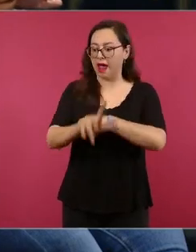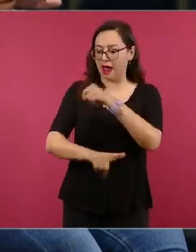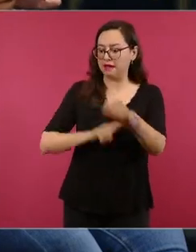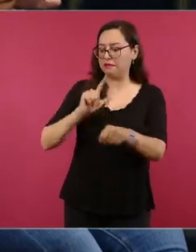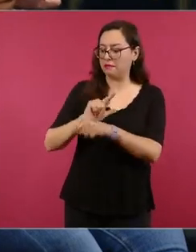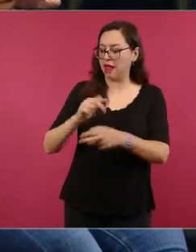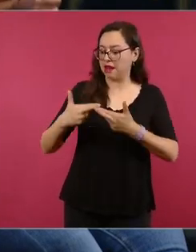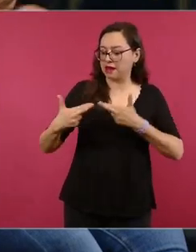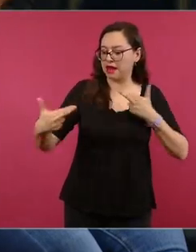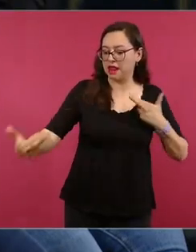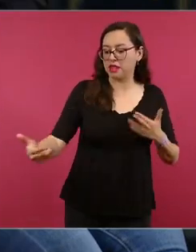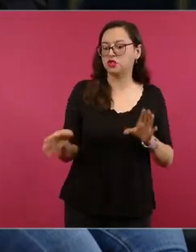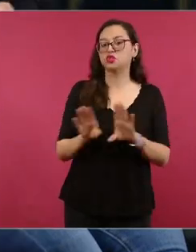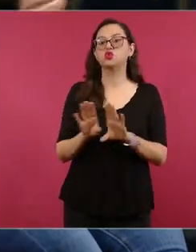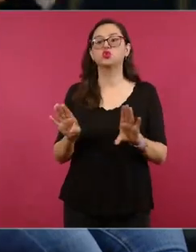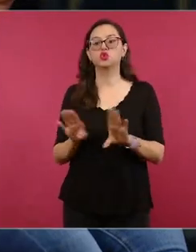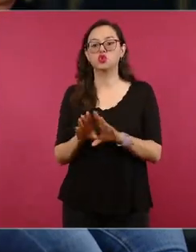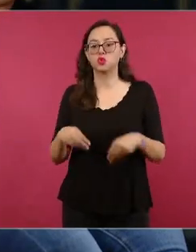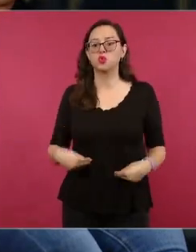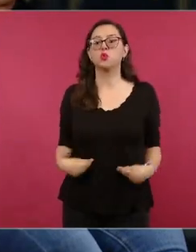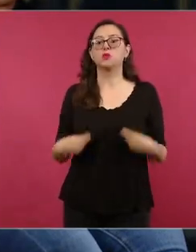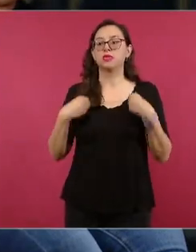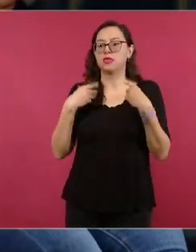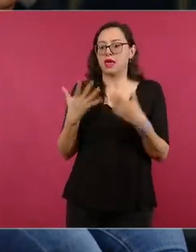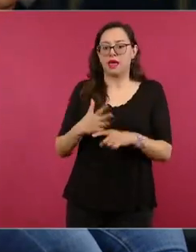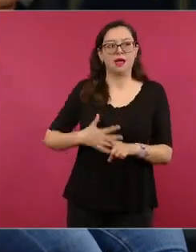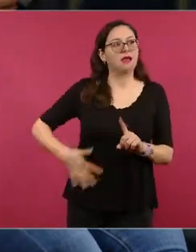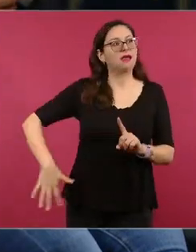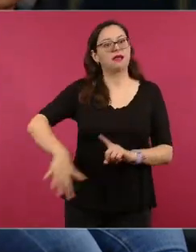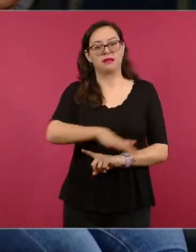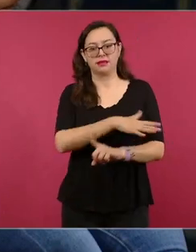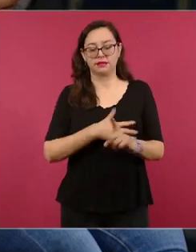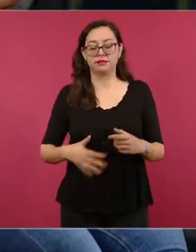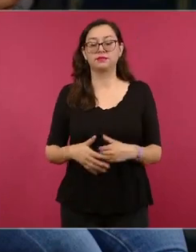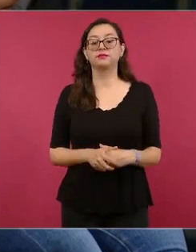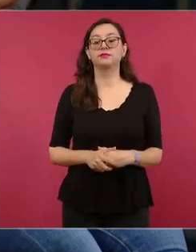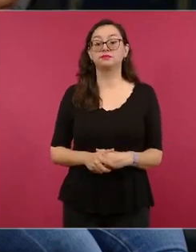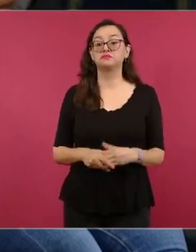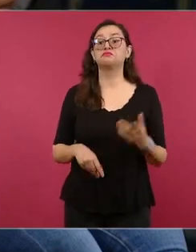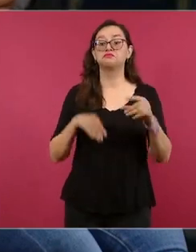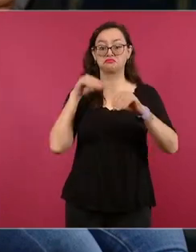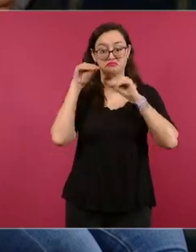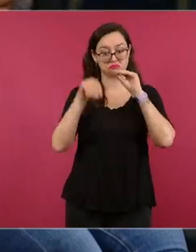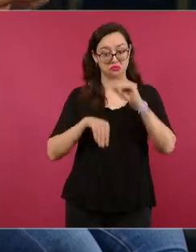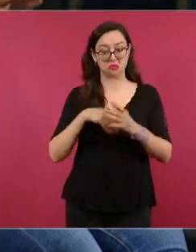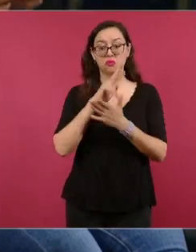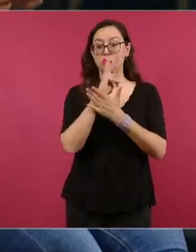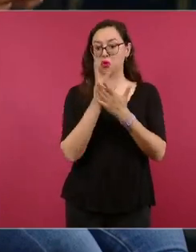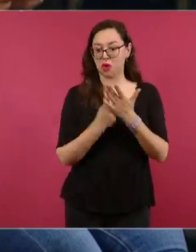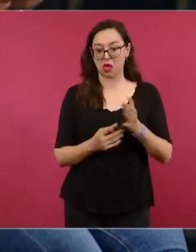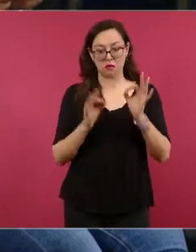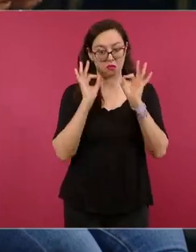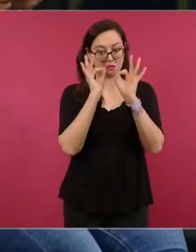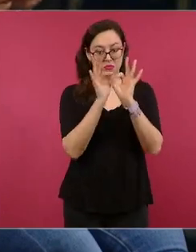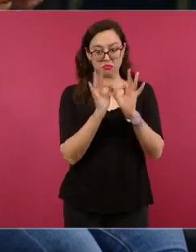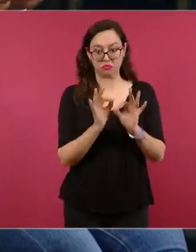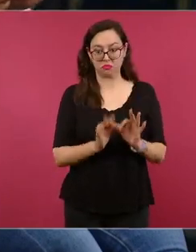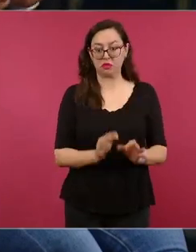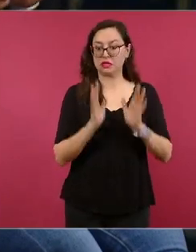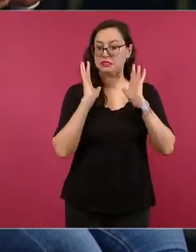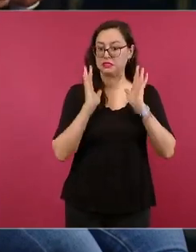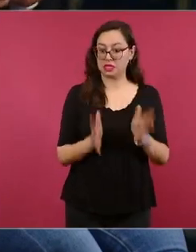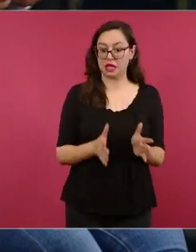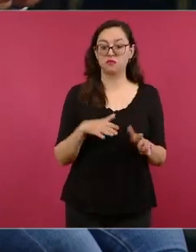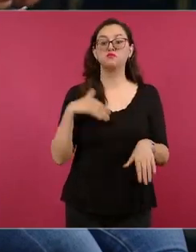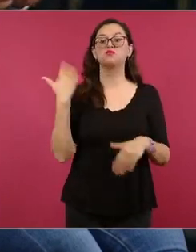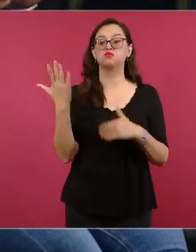relación con todos los seres vivos. El programa del evento ya se está esbozando, confiamos en que este quedará institucionalizado para